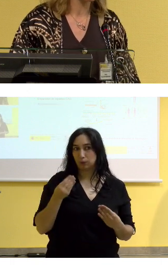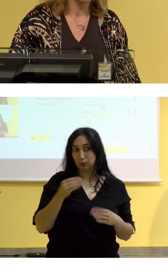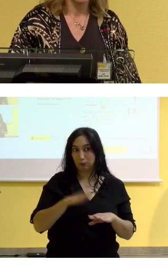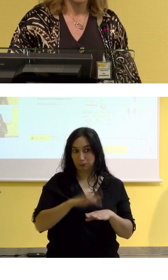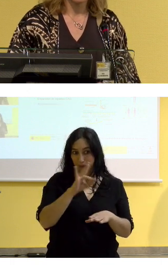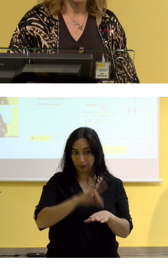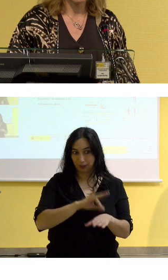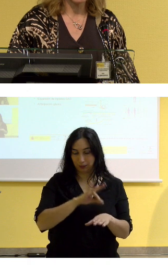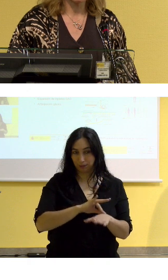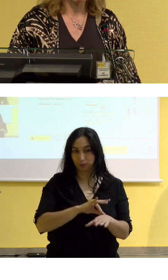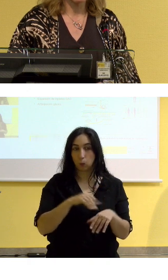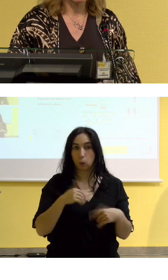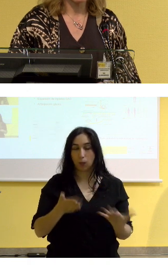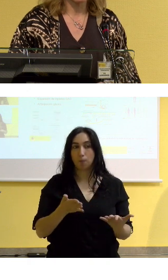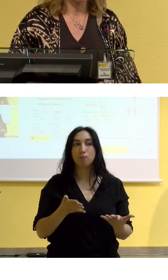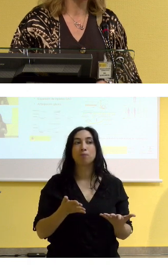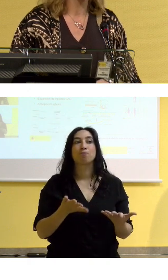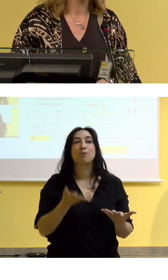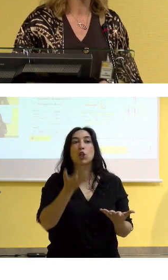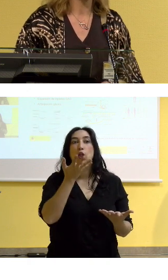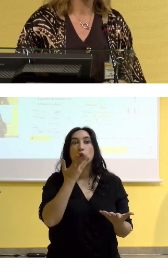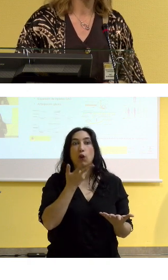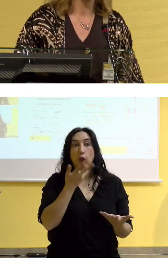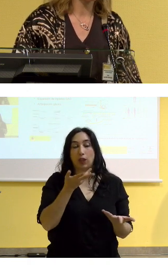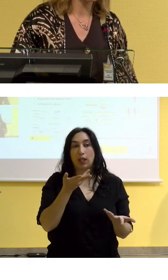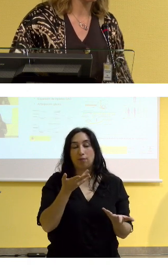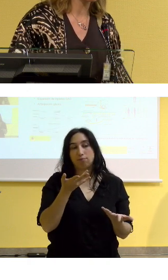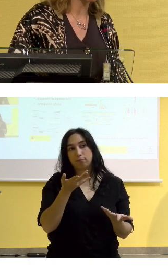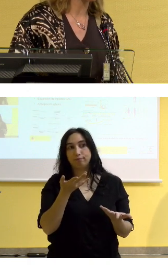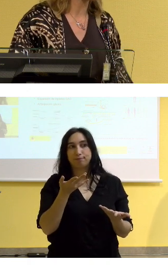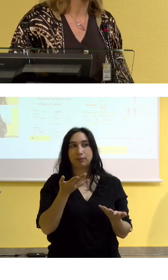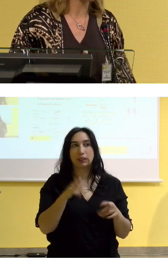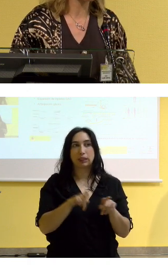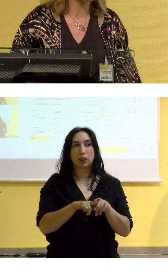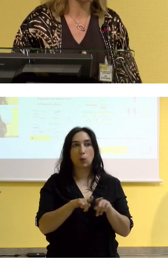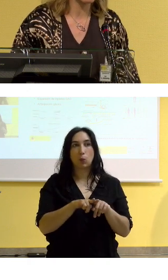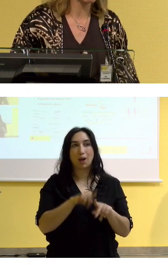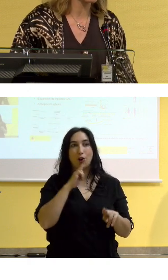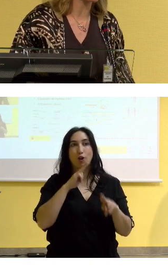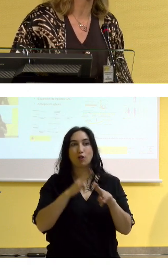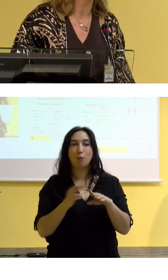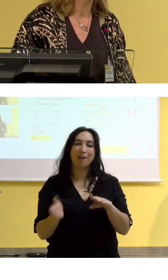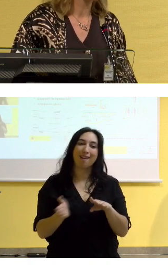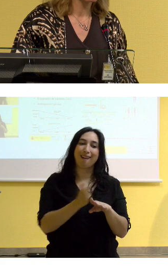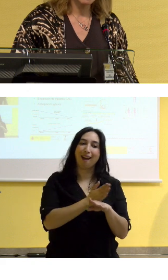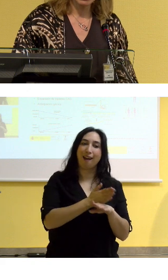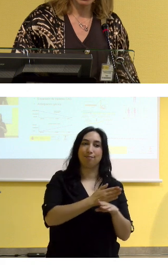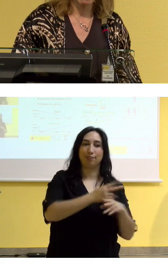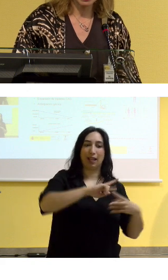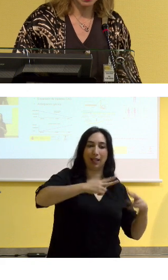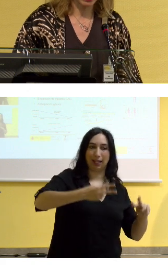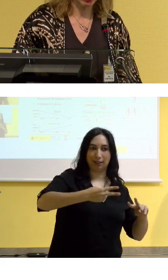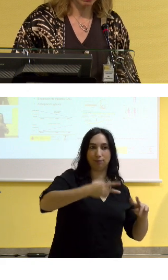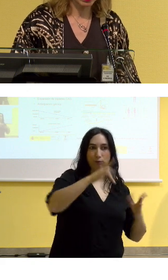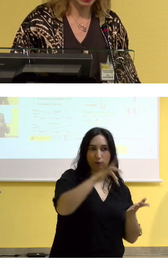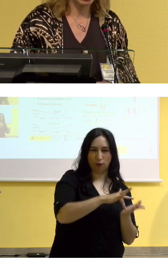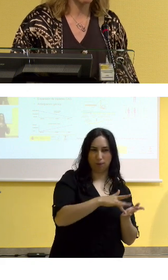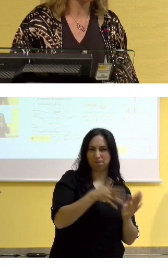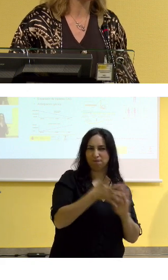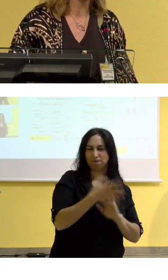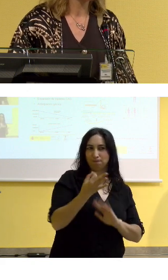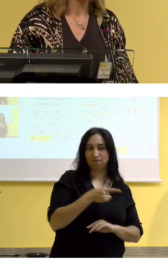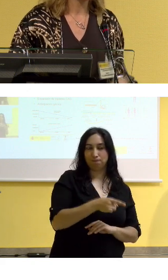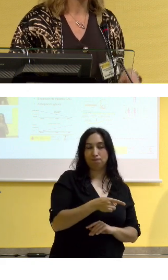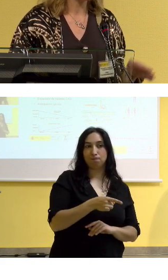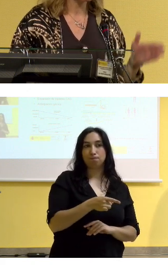enfermedad conocer que se produce un mecanismo que es lo que se denomina la anticipación génica. ¿Qué significa esto? Pues